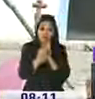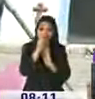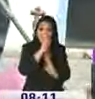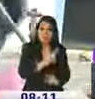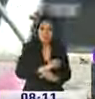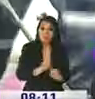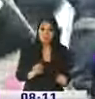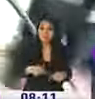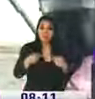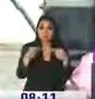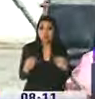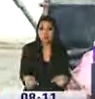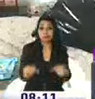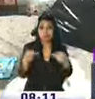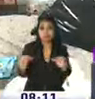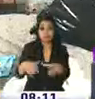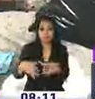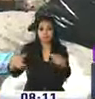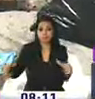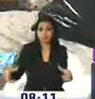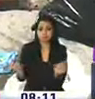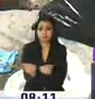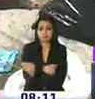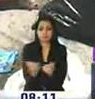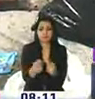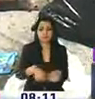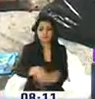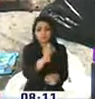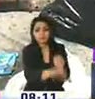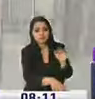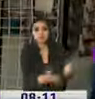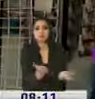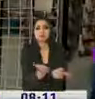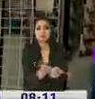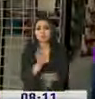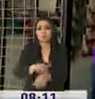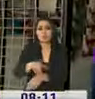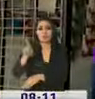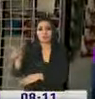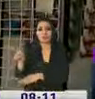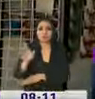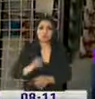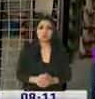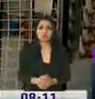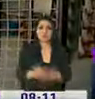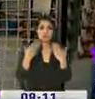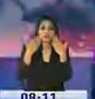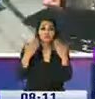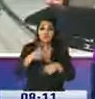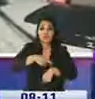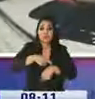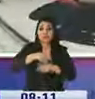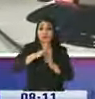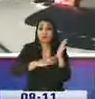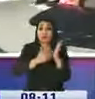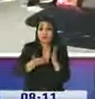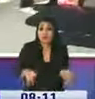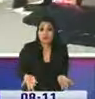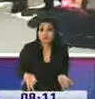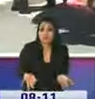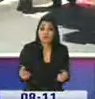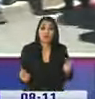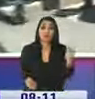los desechos de los contenedores y las esquinas llenas de fundas de basura. No sabemos a qué hora sacar. Sí, porque los